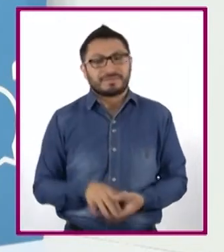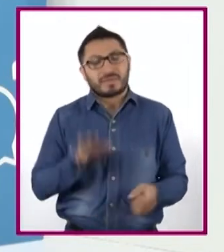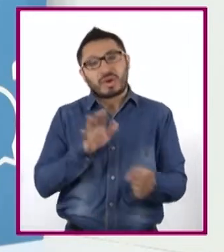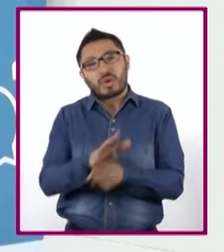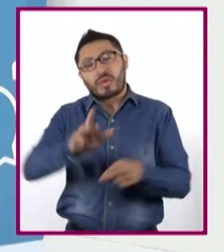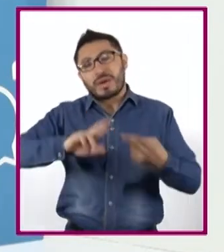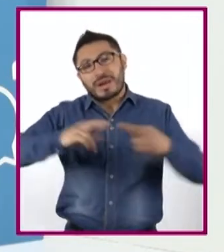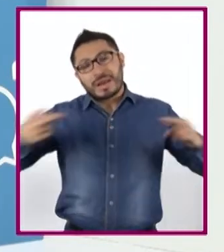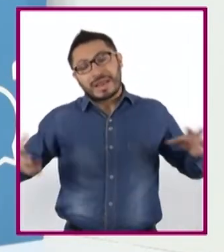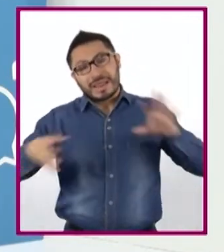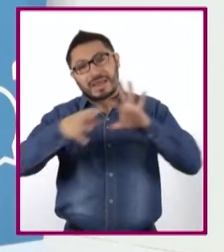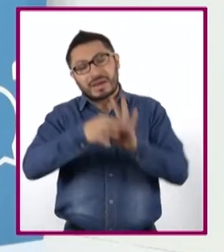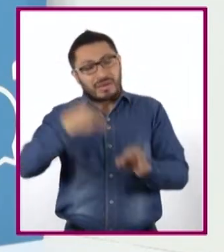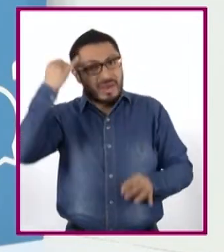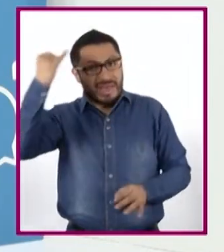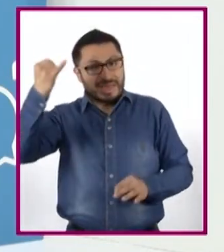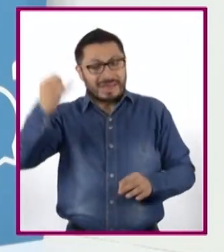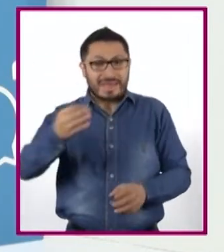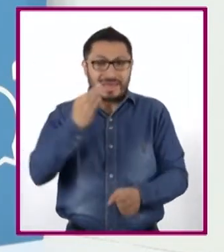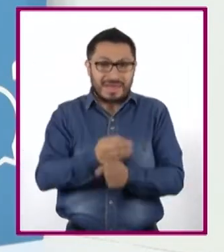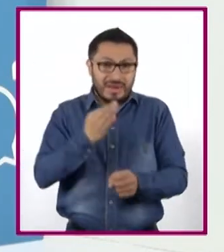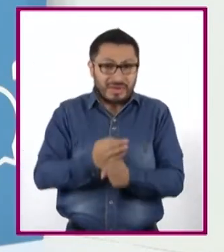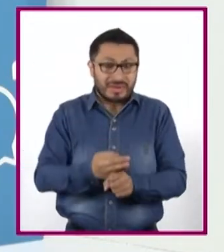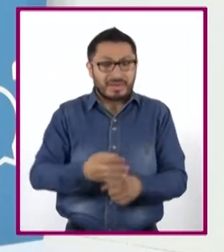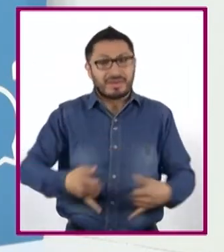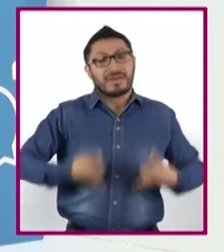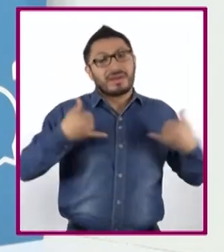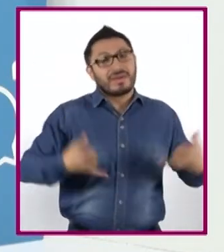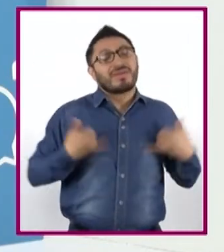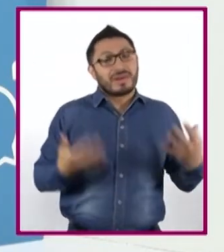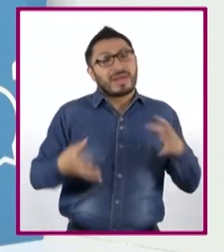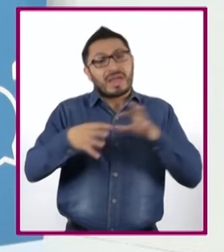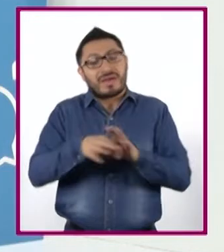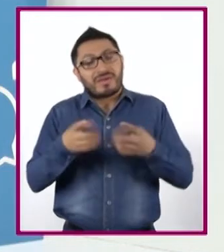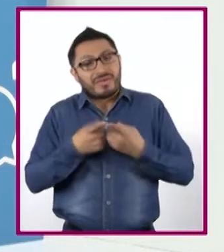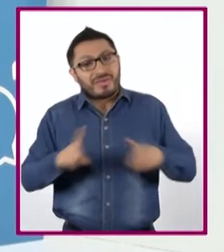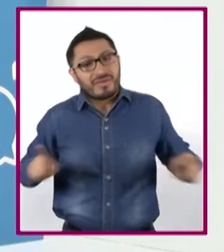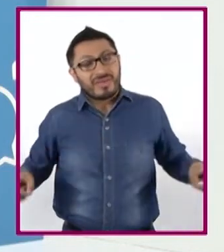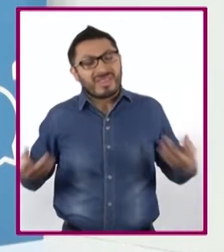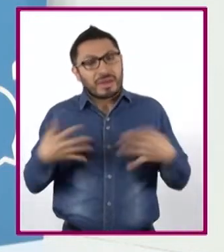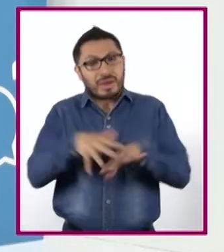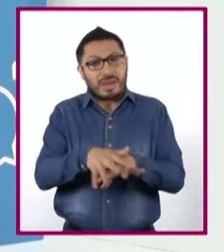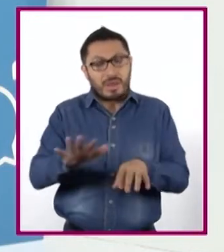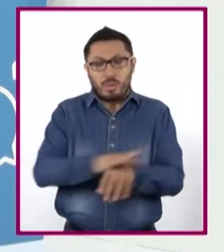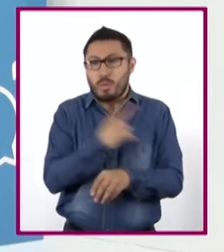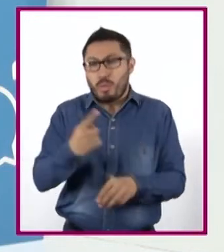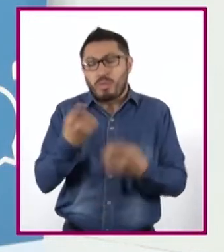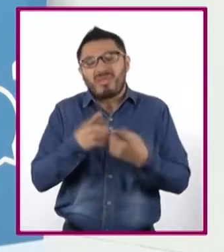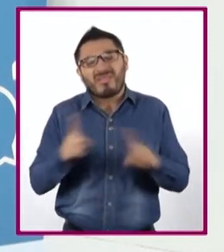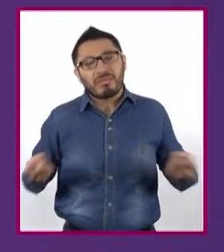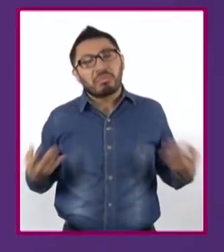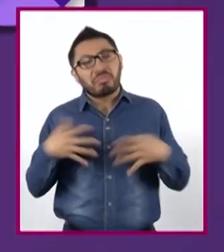relación tiene la idea actual de la adolescencia con su desarrollo integral? ¿Por qué se habla de desarrollo integral?